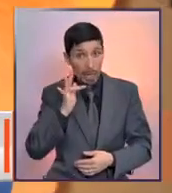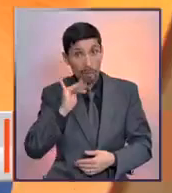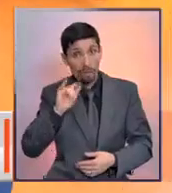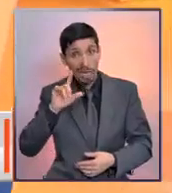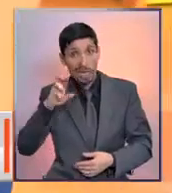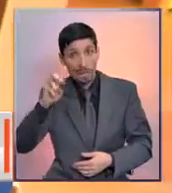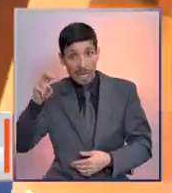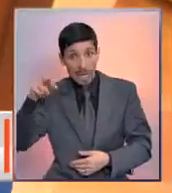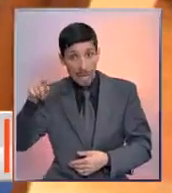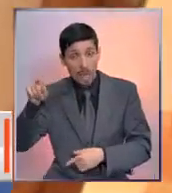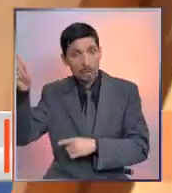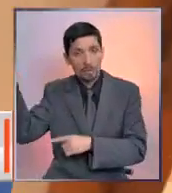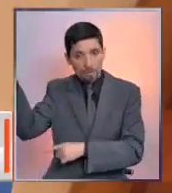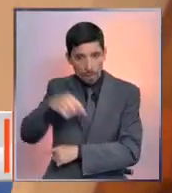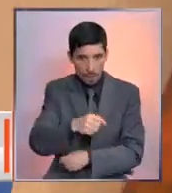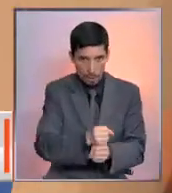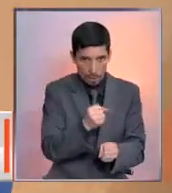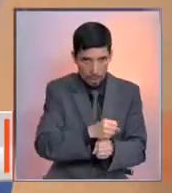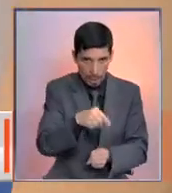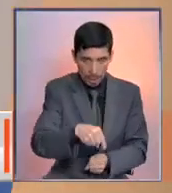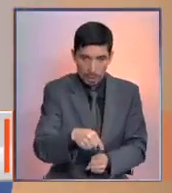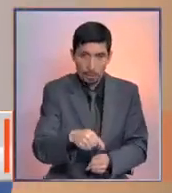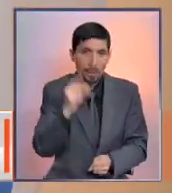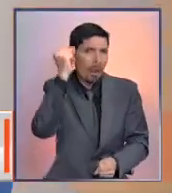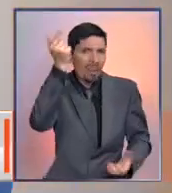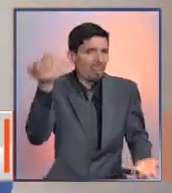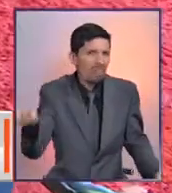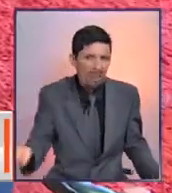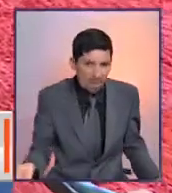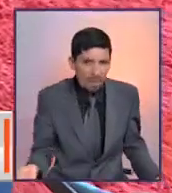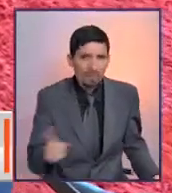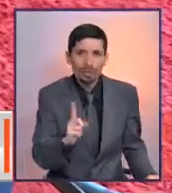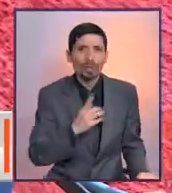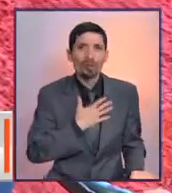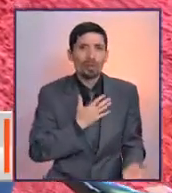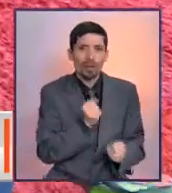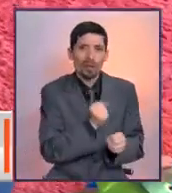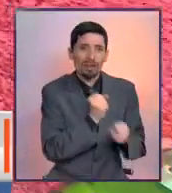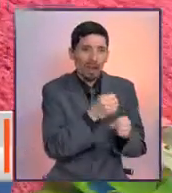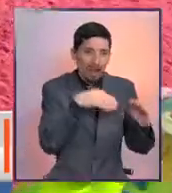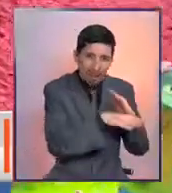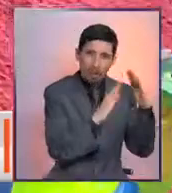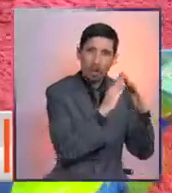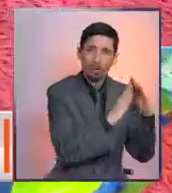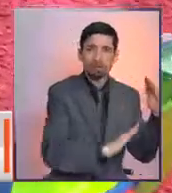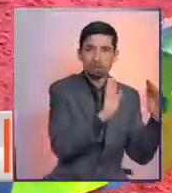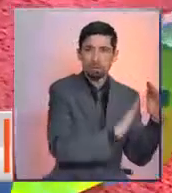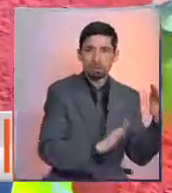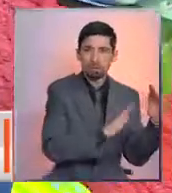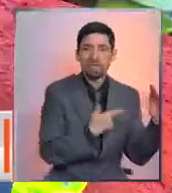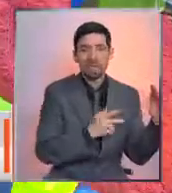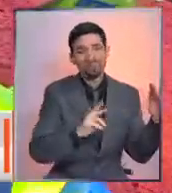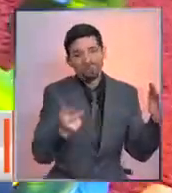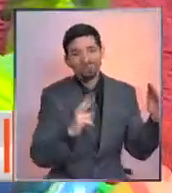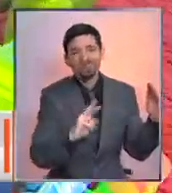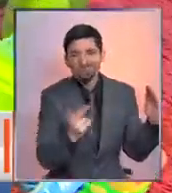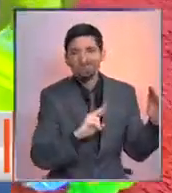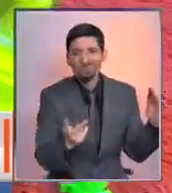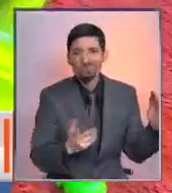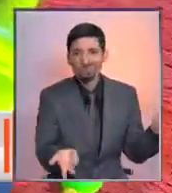trabajar a nuestro país. Dice que la idea surgió porque acá ya nadie quería trabajar puertas adentro y la rotación era muy grande.